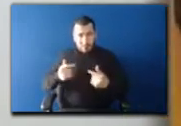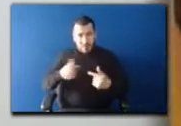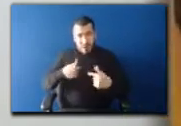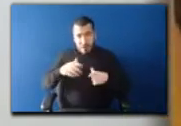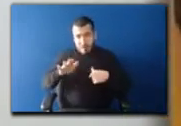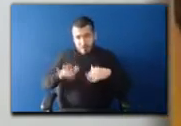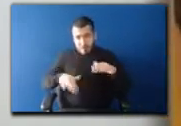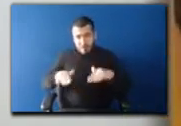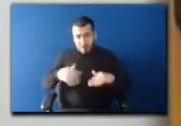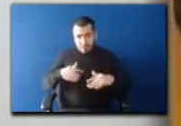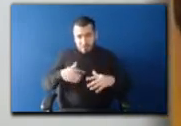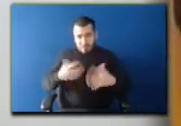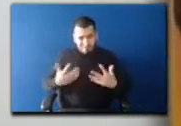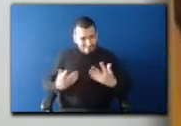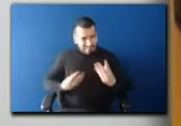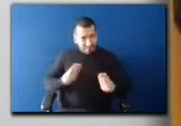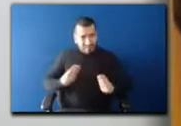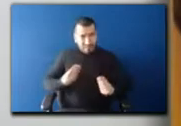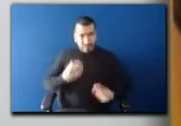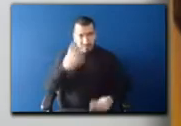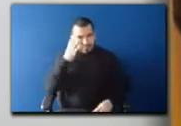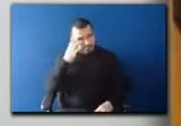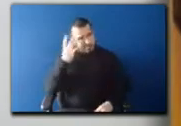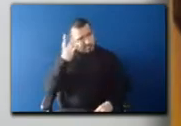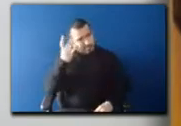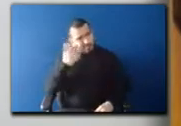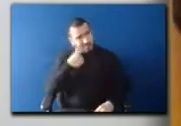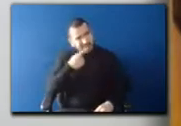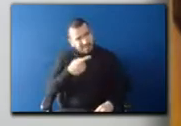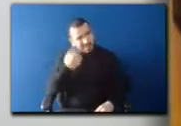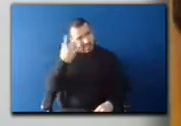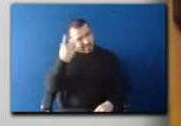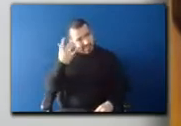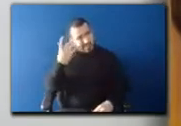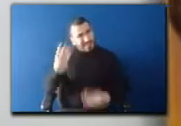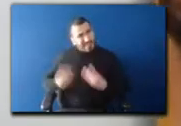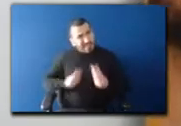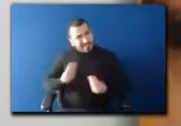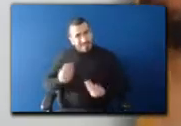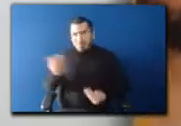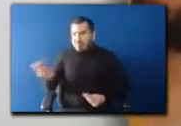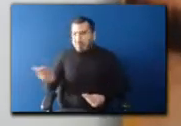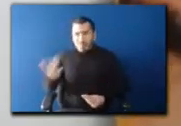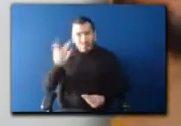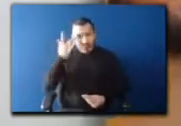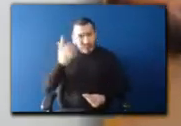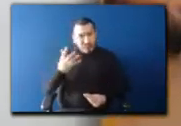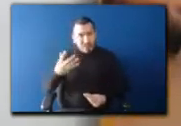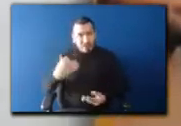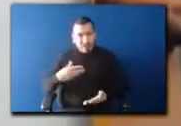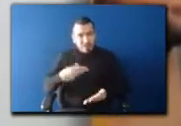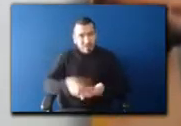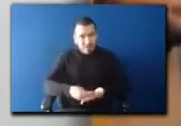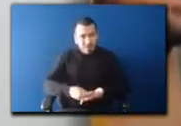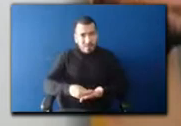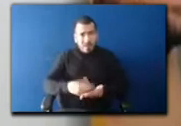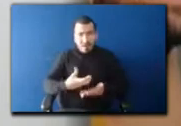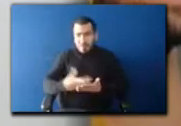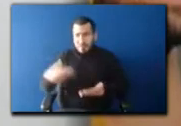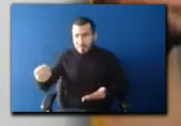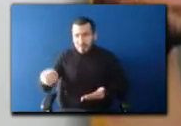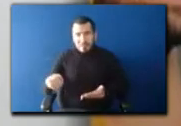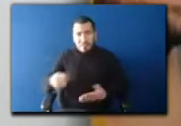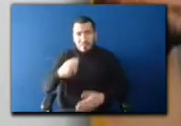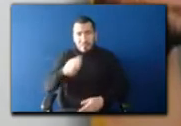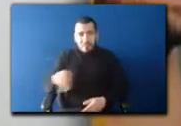cuales desesperamos. Oiga, ¿por qué están diciendo esto? ¿Por qué están haciendo esto? ¿Por qué están haciendo este cobro? Si esto está prohibido y hay que sancionar. Ese